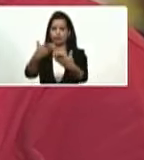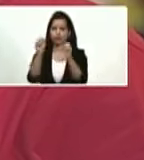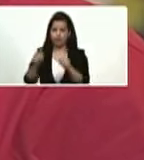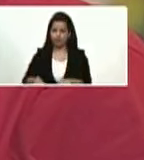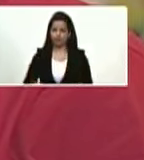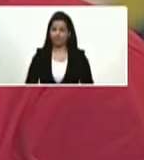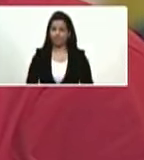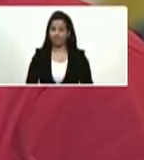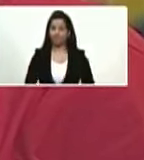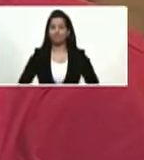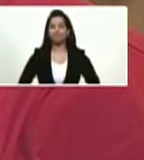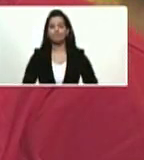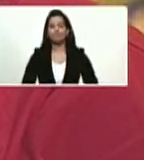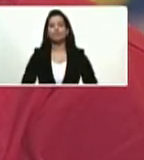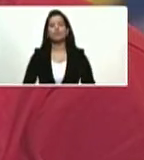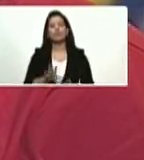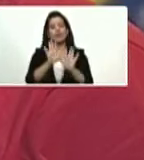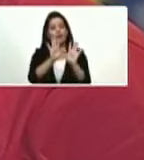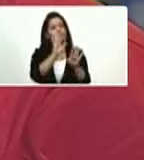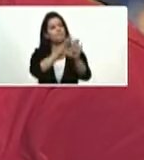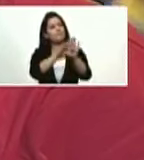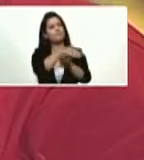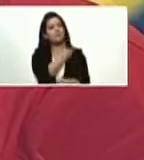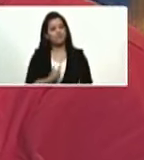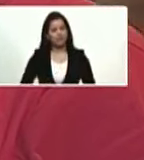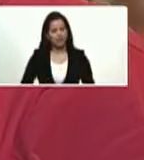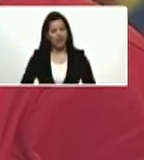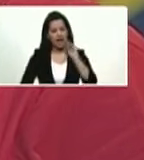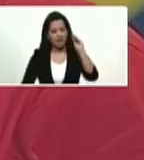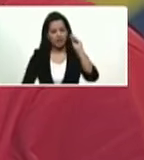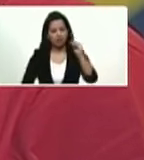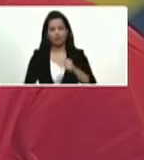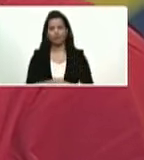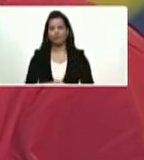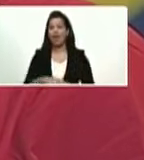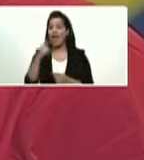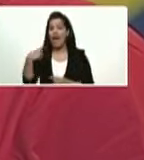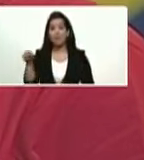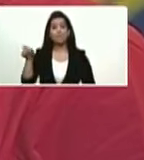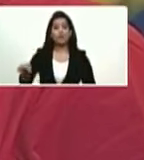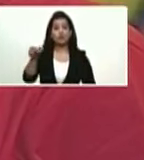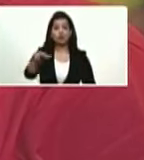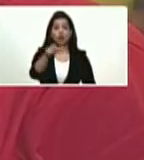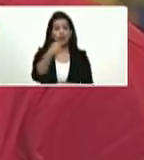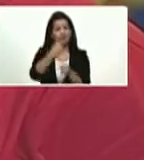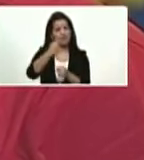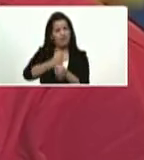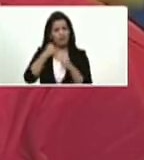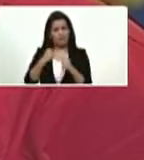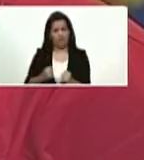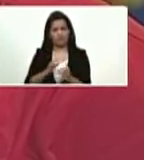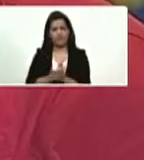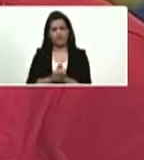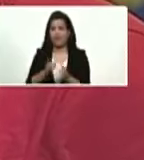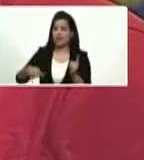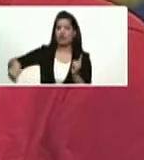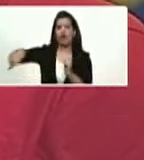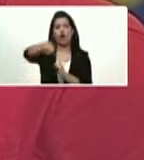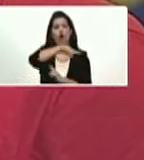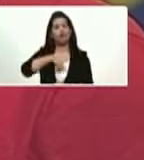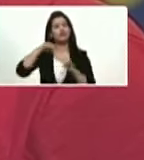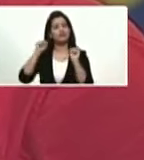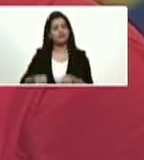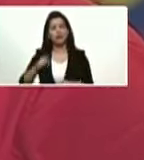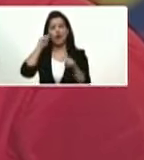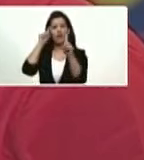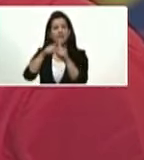Hay un movimiento de base fuerte, presidente, dirigido a la soberanía tecnológica, y